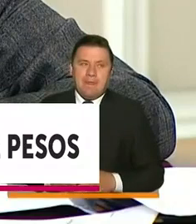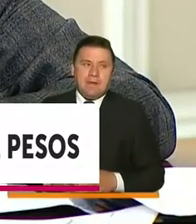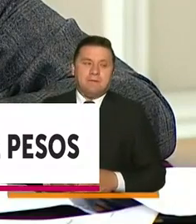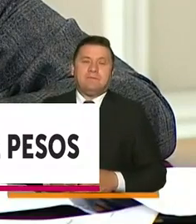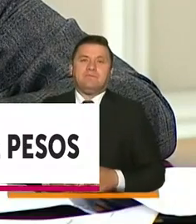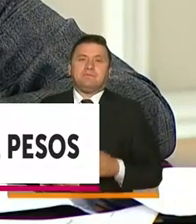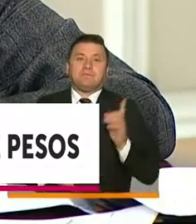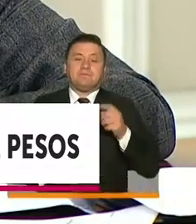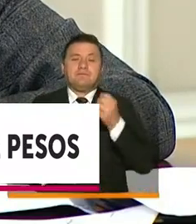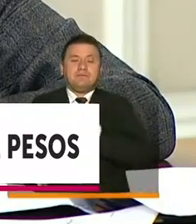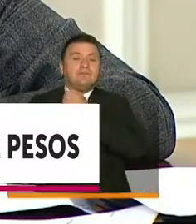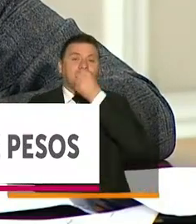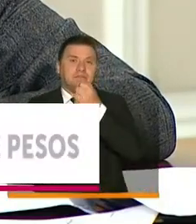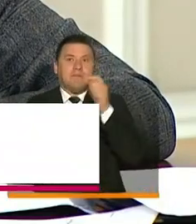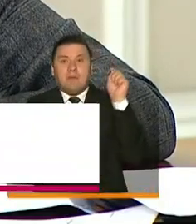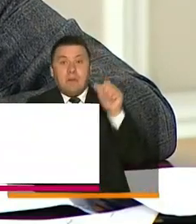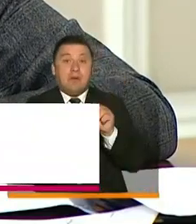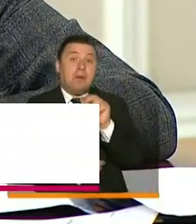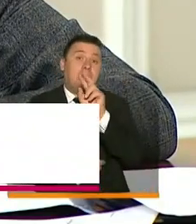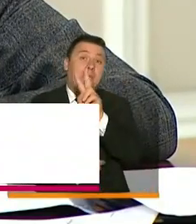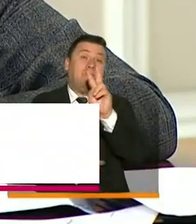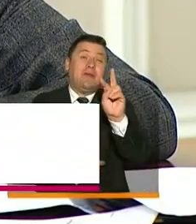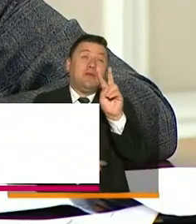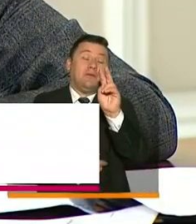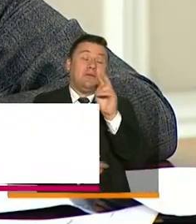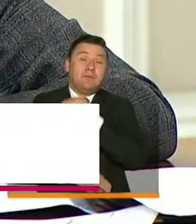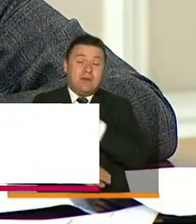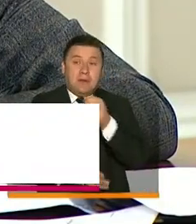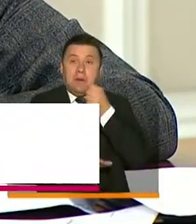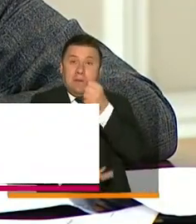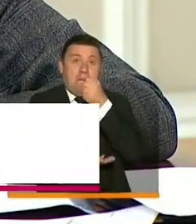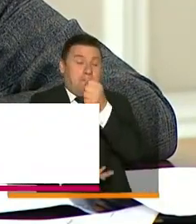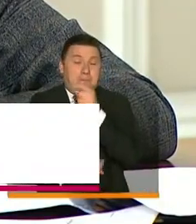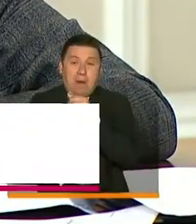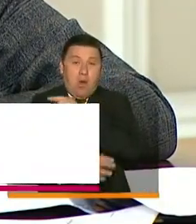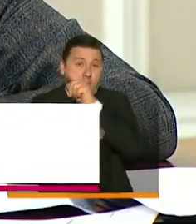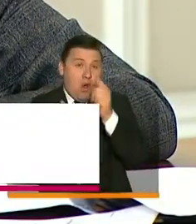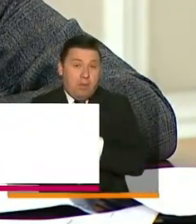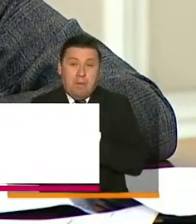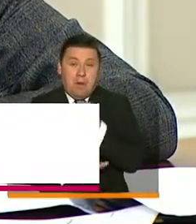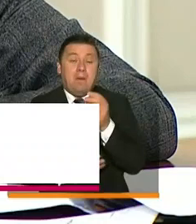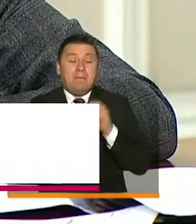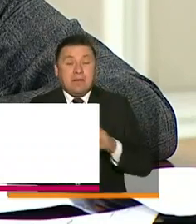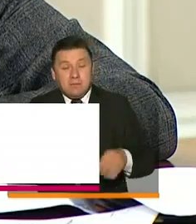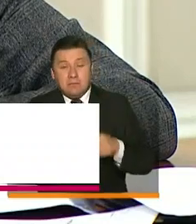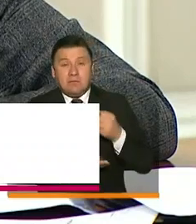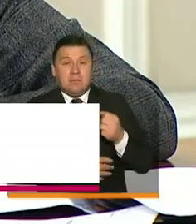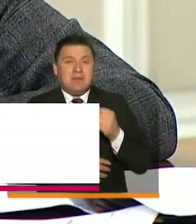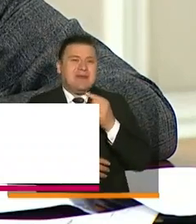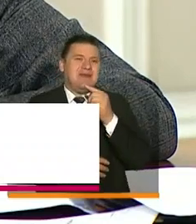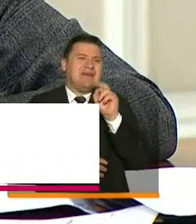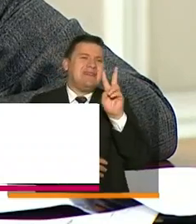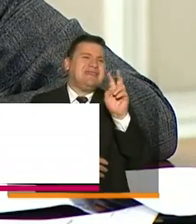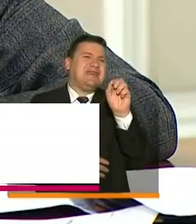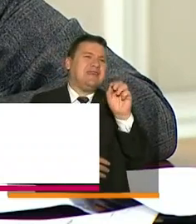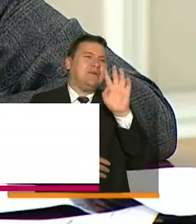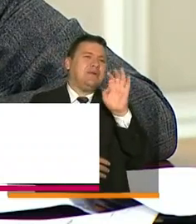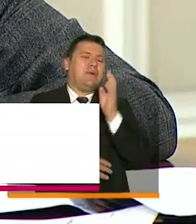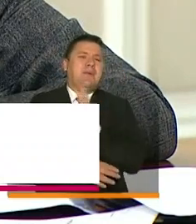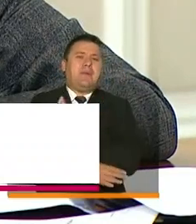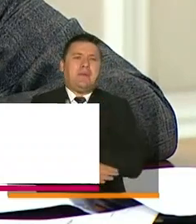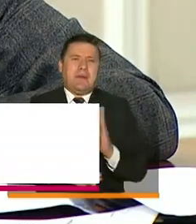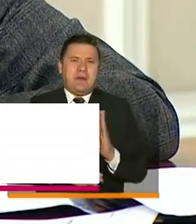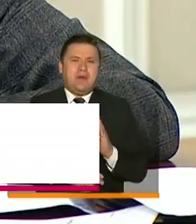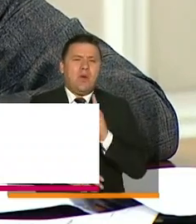estrategia financiera, hemos girado 22.3 millones de recursos corrientes, hemos girado 7.9 billones